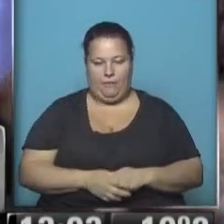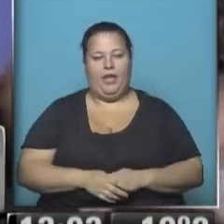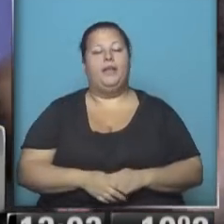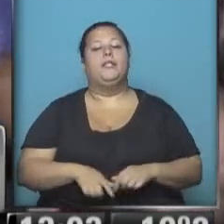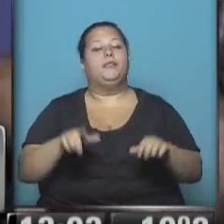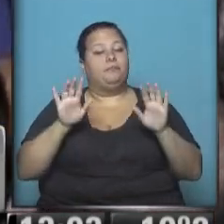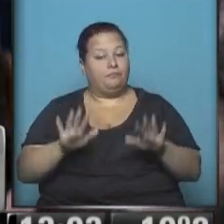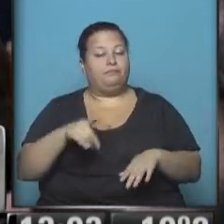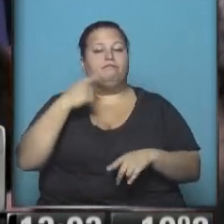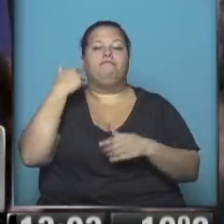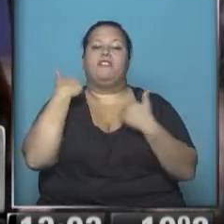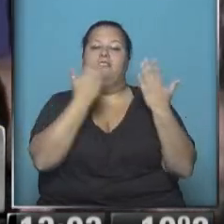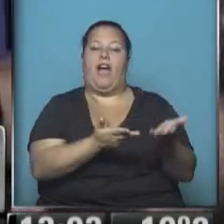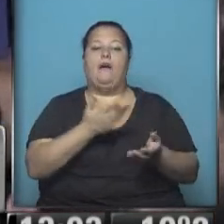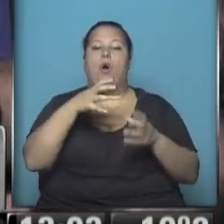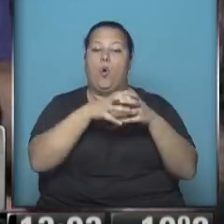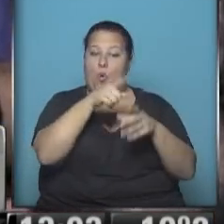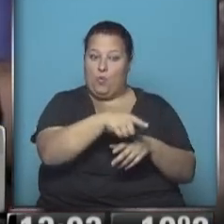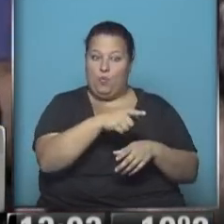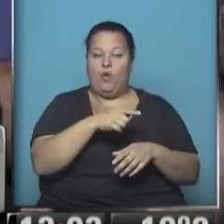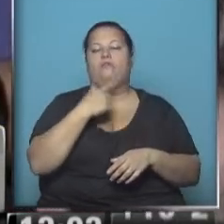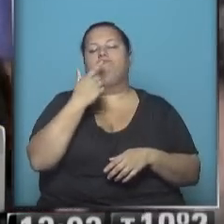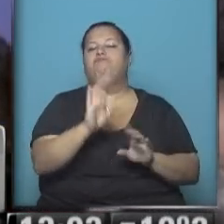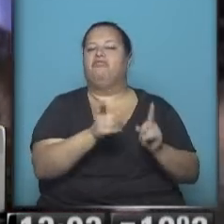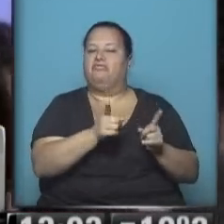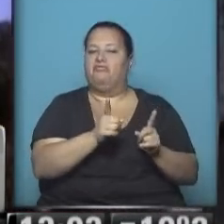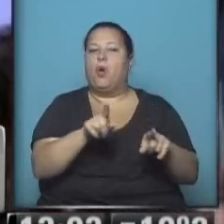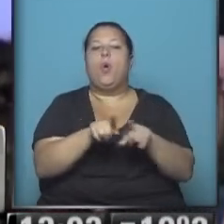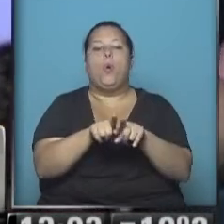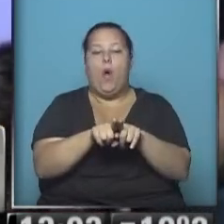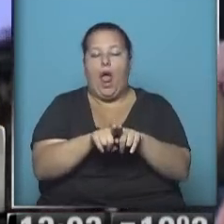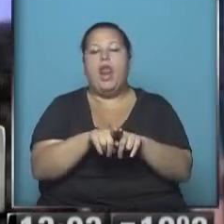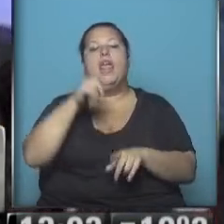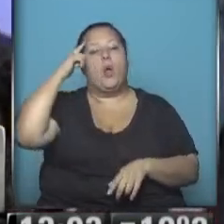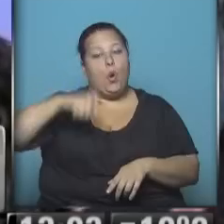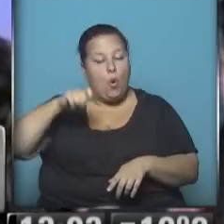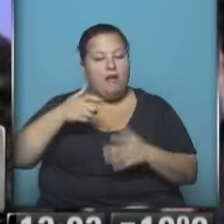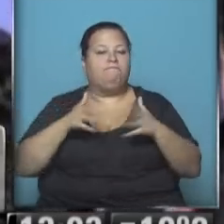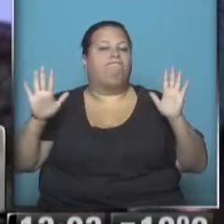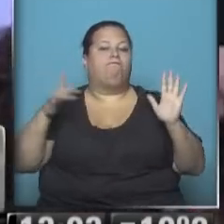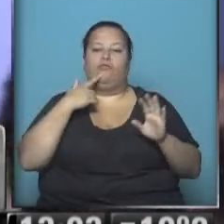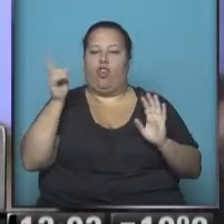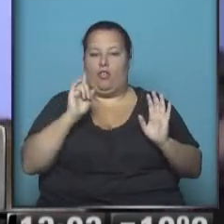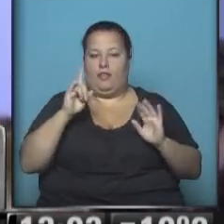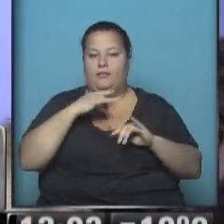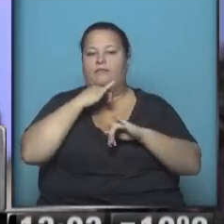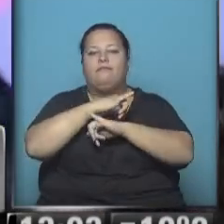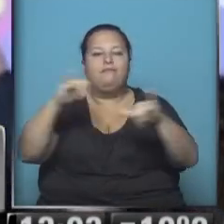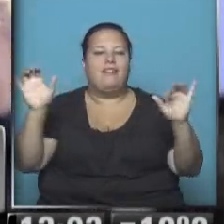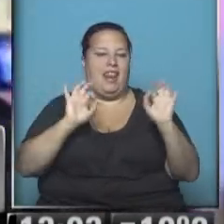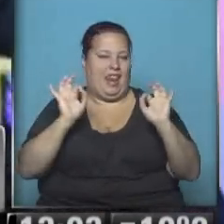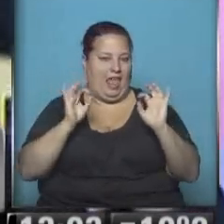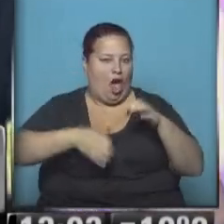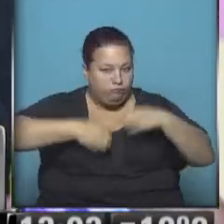esta manera, la tendencia a favor del Frente Progresista se mantiene igual y el tribunal se abstiene de cualquier tipo de